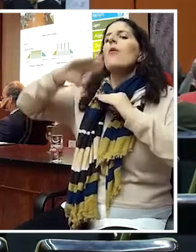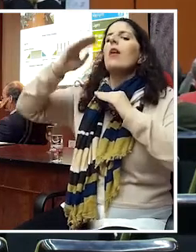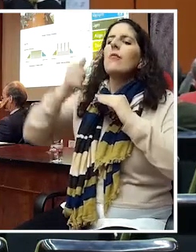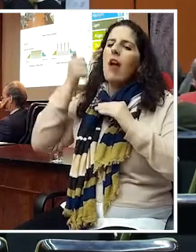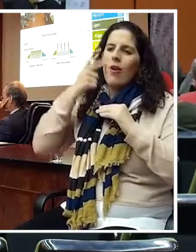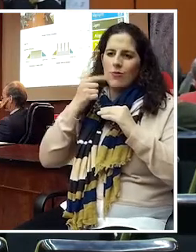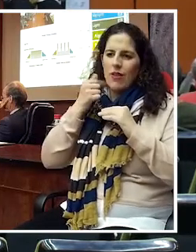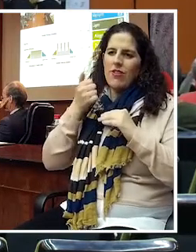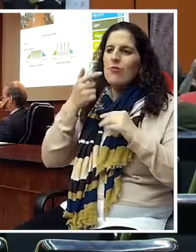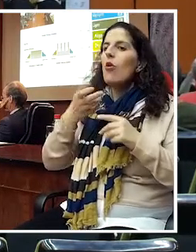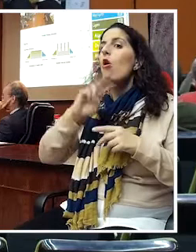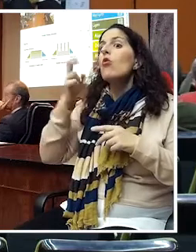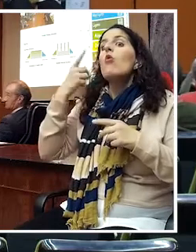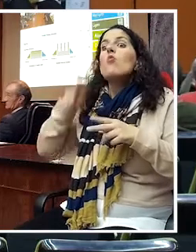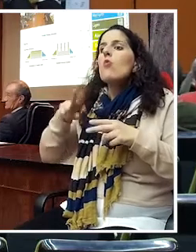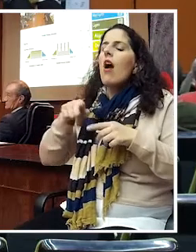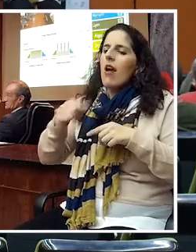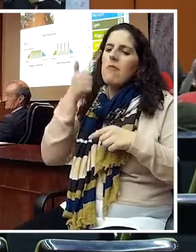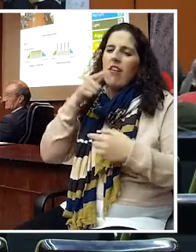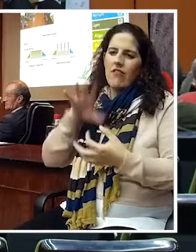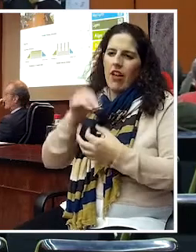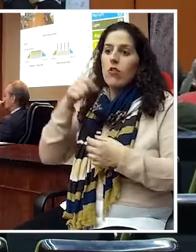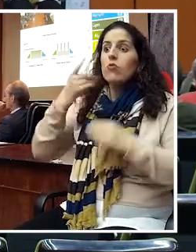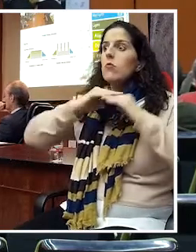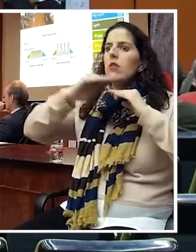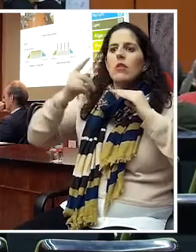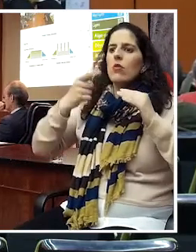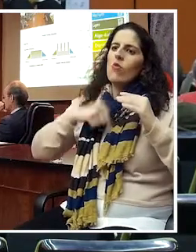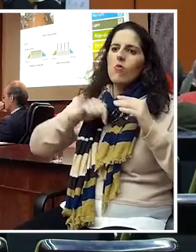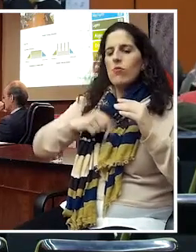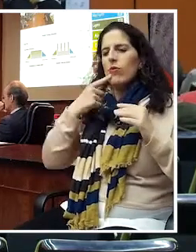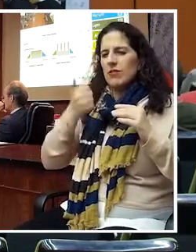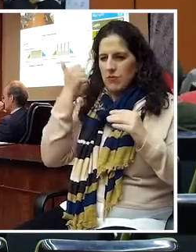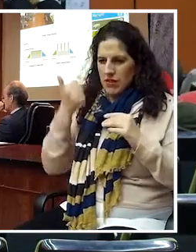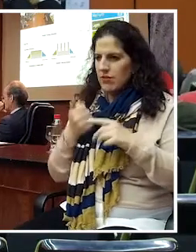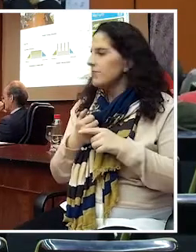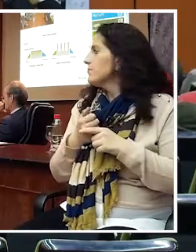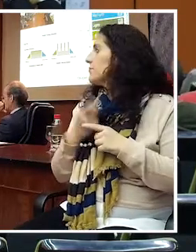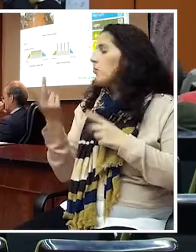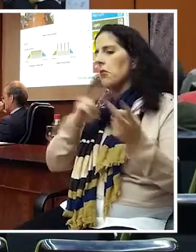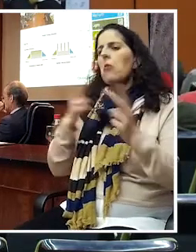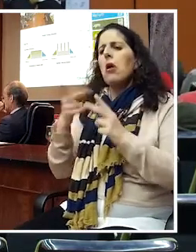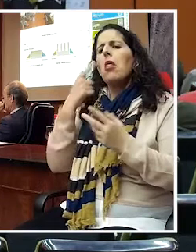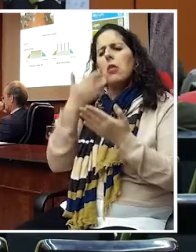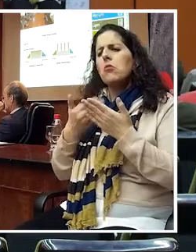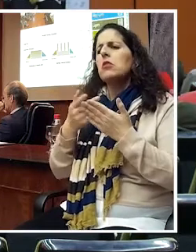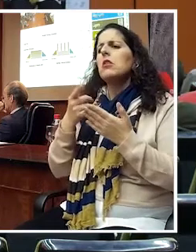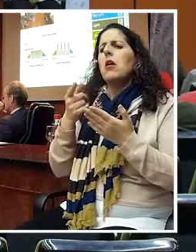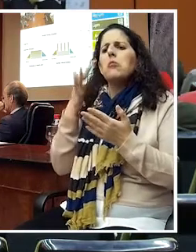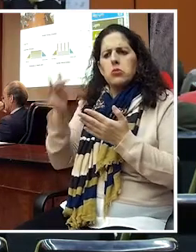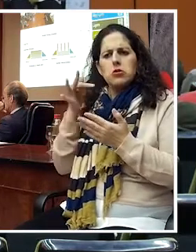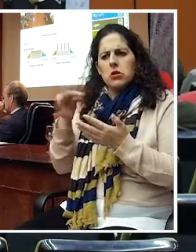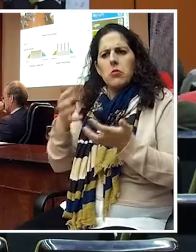que trabajar sobre una frecuencia cardíaca un poquito más baja pero mantenida. Ambos ejercicios han demostrado tener